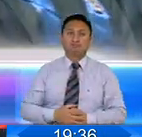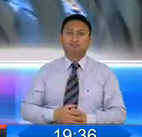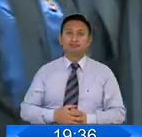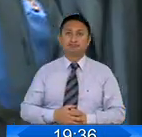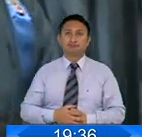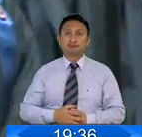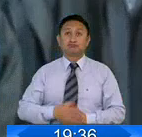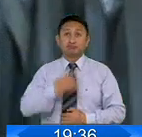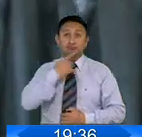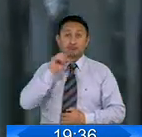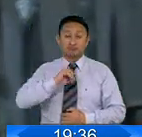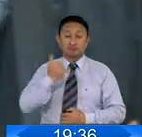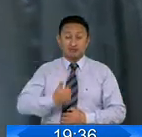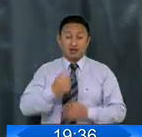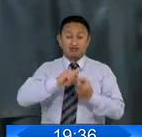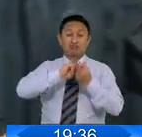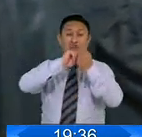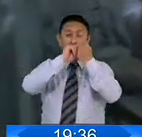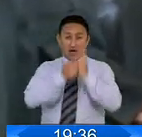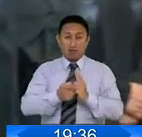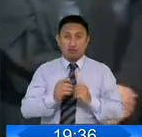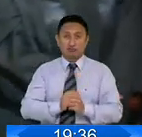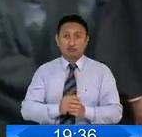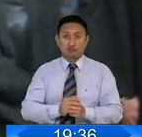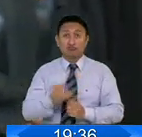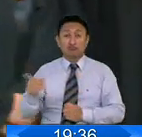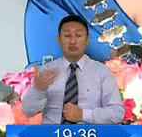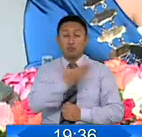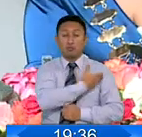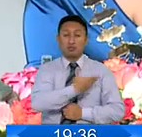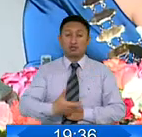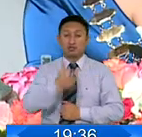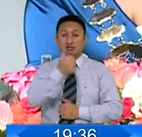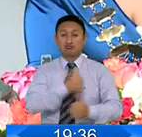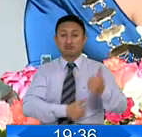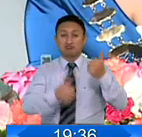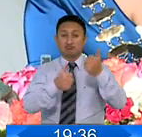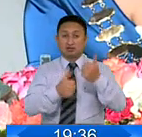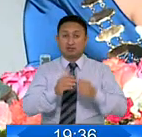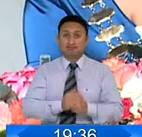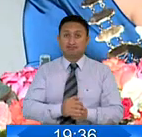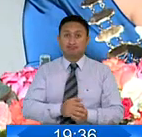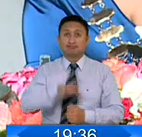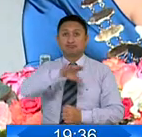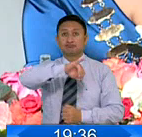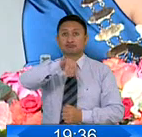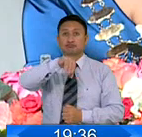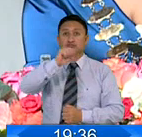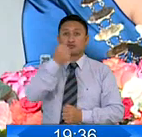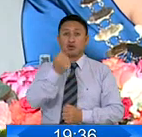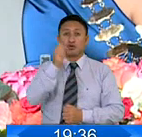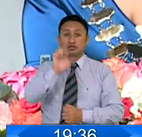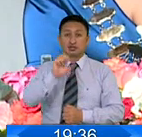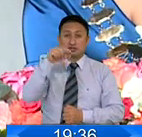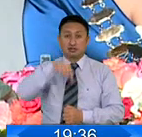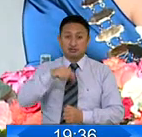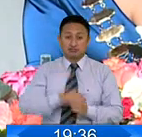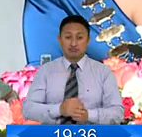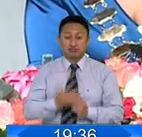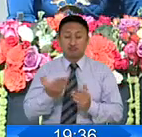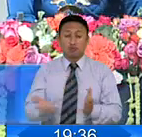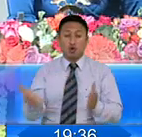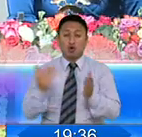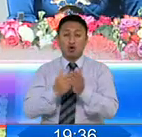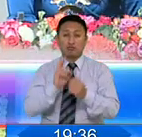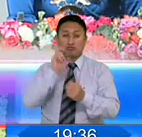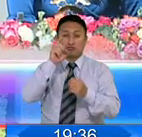de vientos de cambio, de lo que dio fue el presidente subrogante de la Corte Nacional de Justicia, José Swing, quien logró ser reincorporado